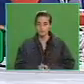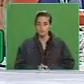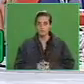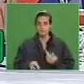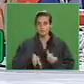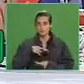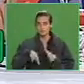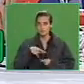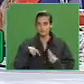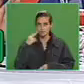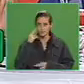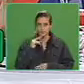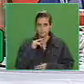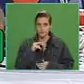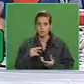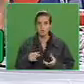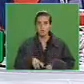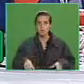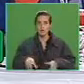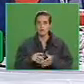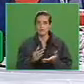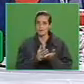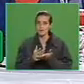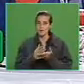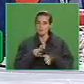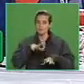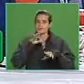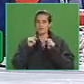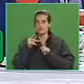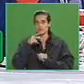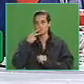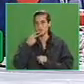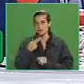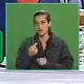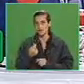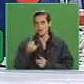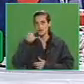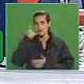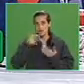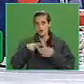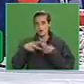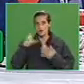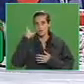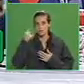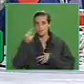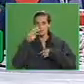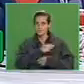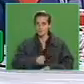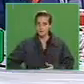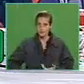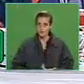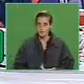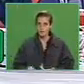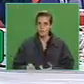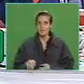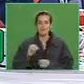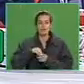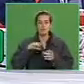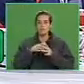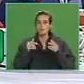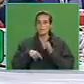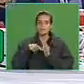Revolución Bolivariana. Fue la gran escuela. Aló presidente, y dentro del esquema de aló presidente, todo el